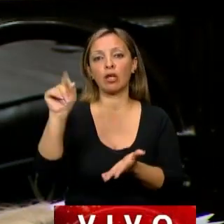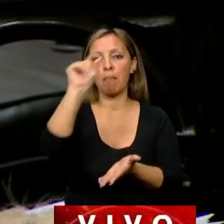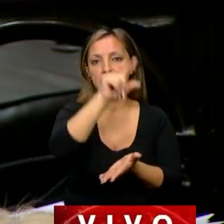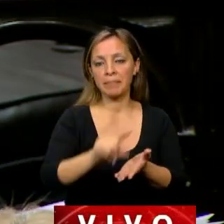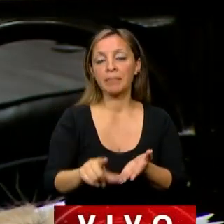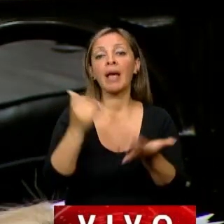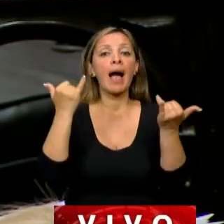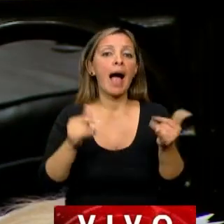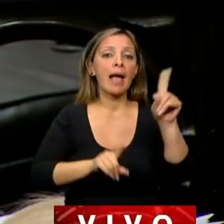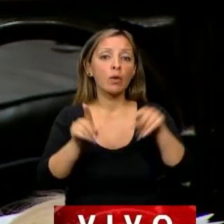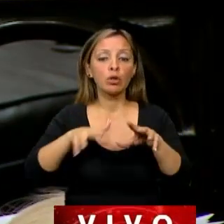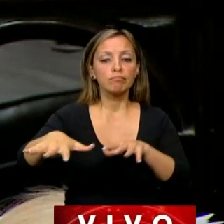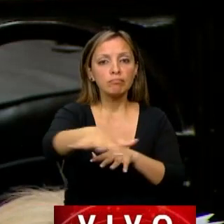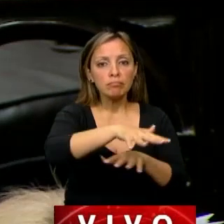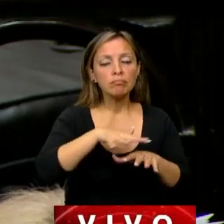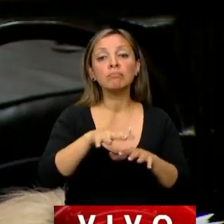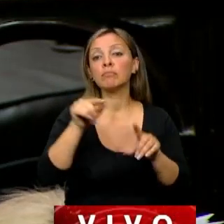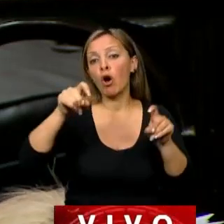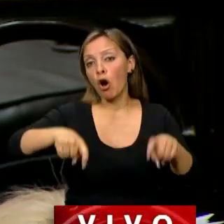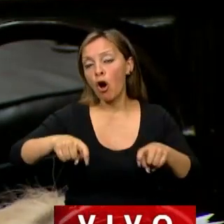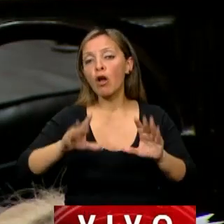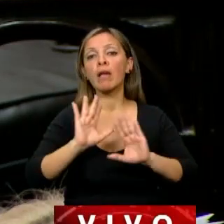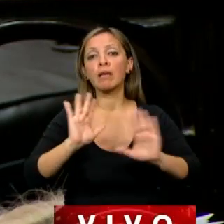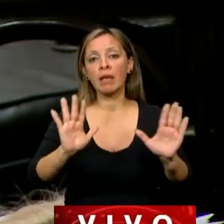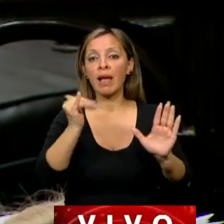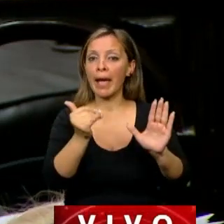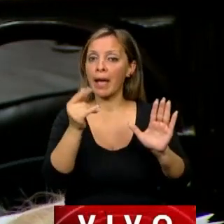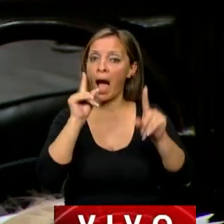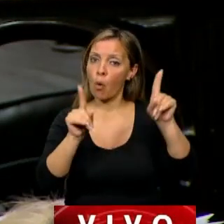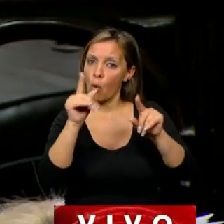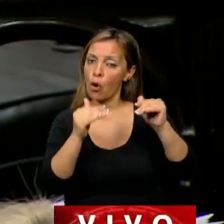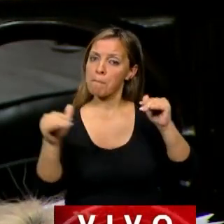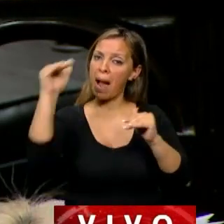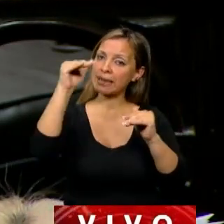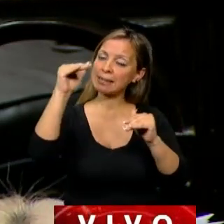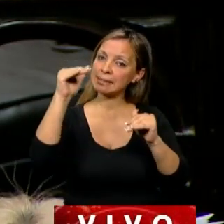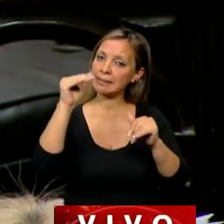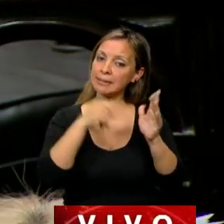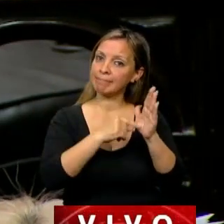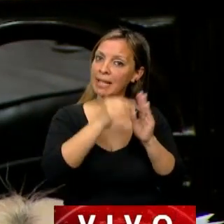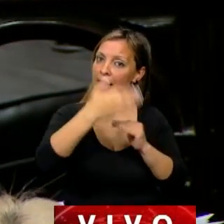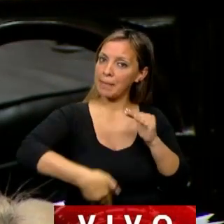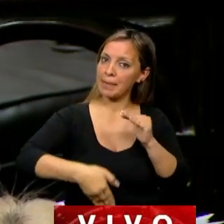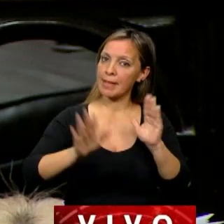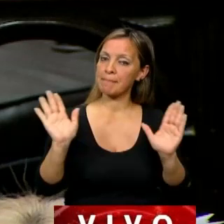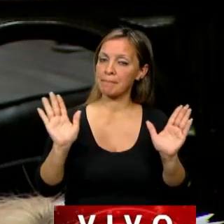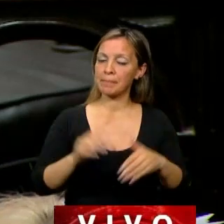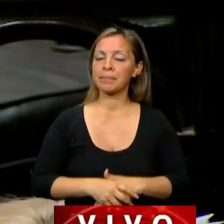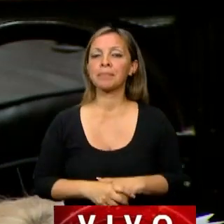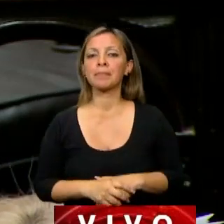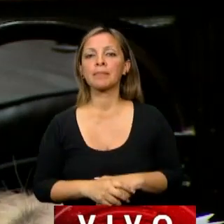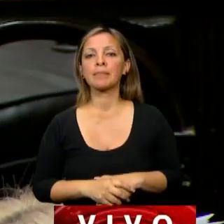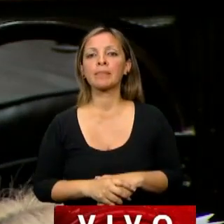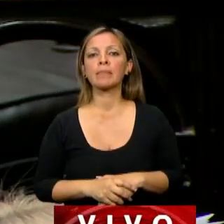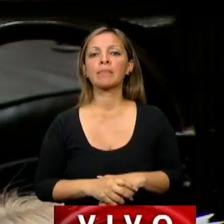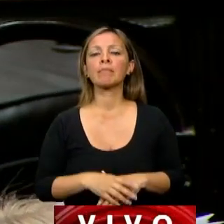que existen jurisdicciones que se encuentran hoy por encima de lo que rige en la actualidad los